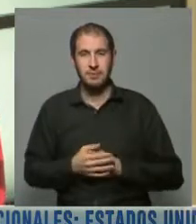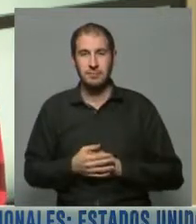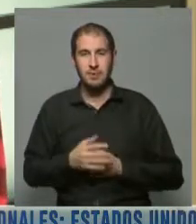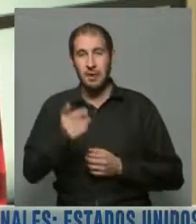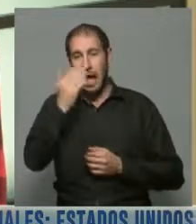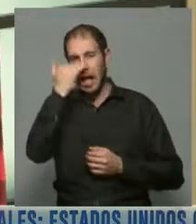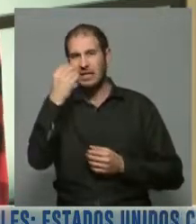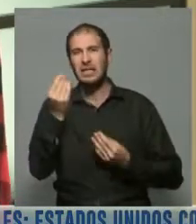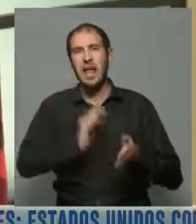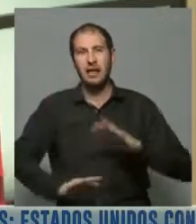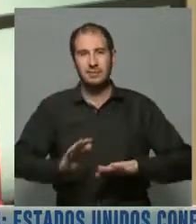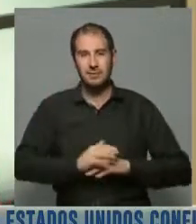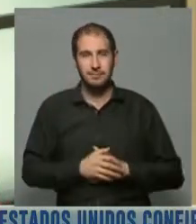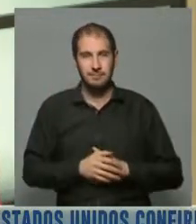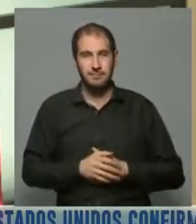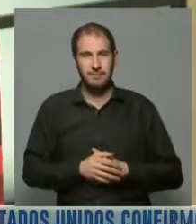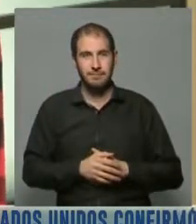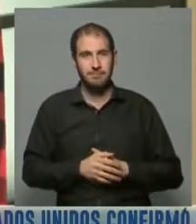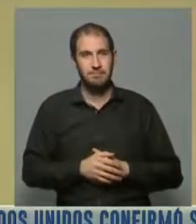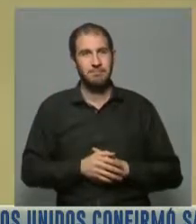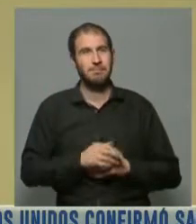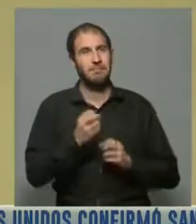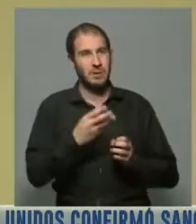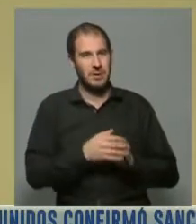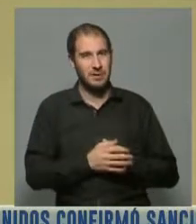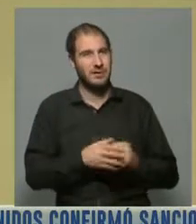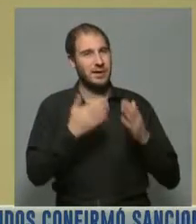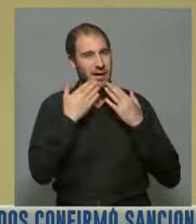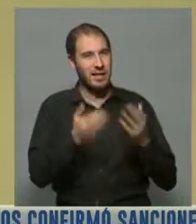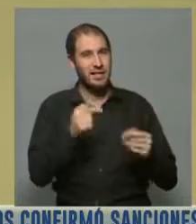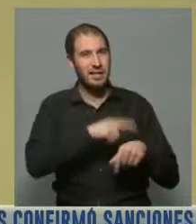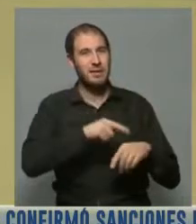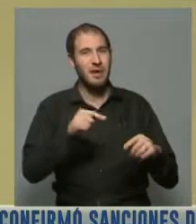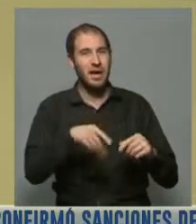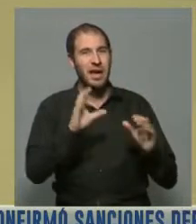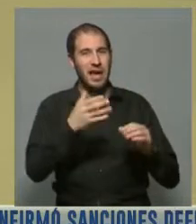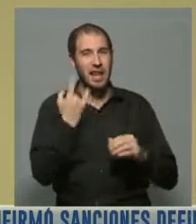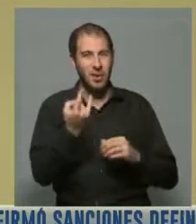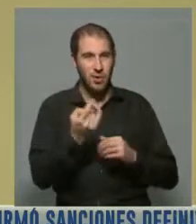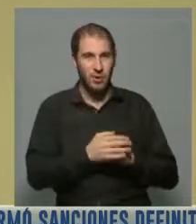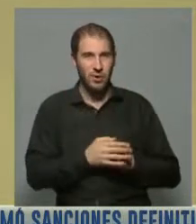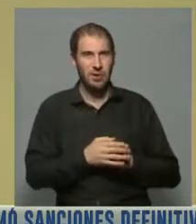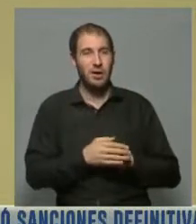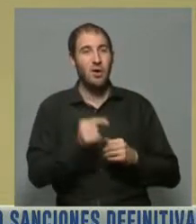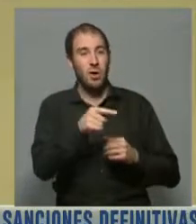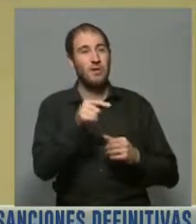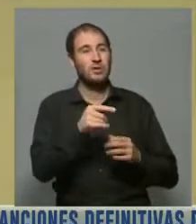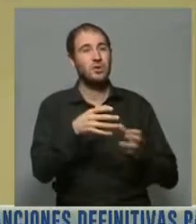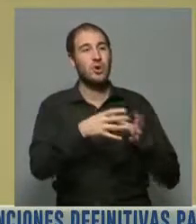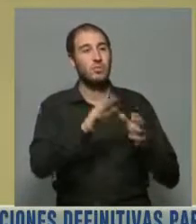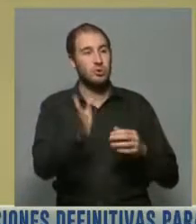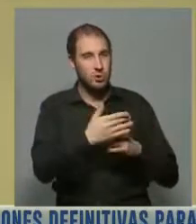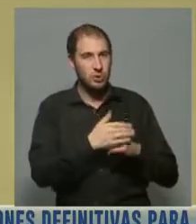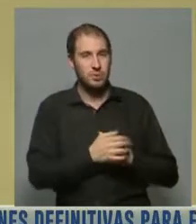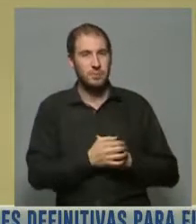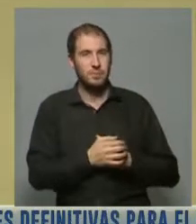una actriz frente a eso? Importante. Bueno, Verónica, te agradezco este ratito con Señaluz. No, les deseo a vos, a todo el